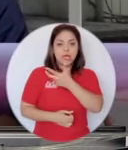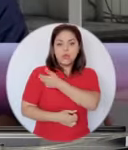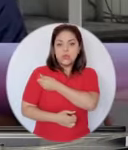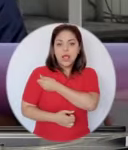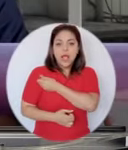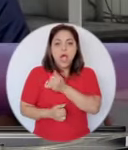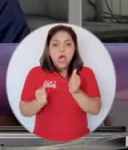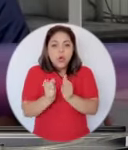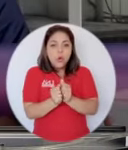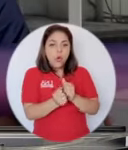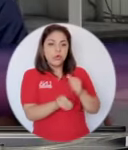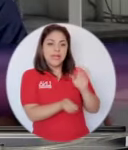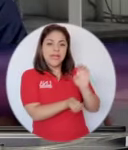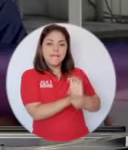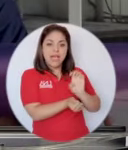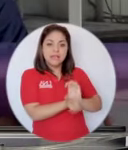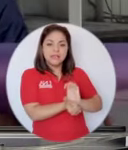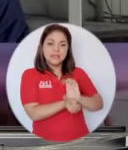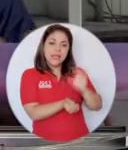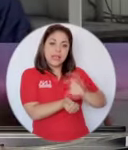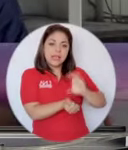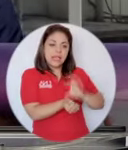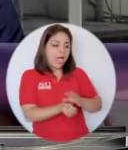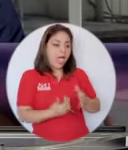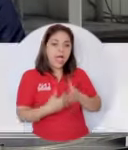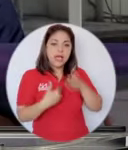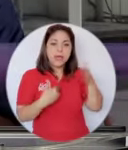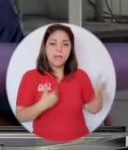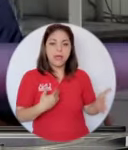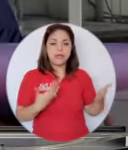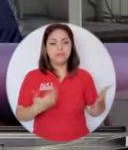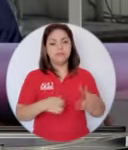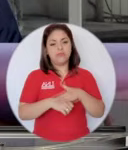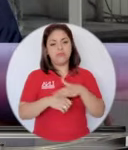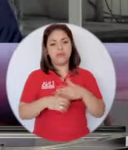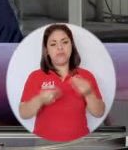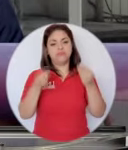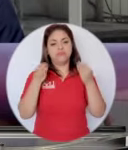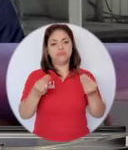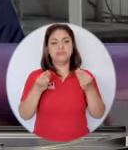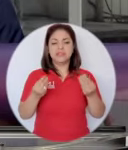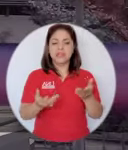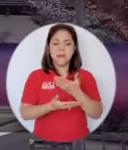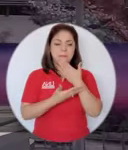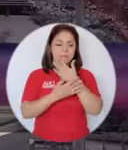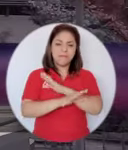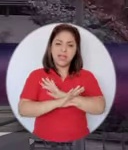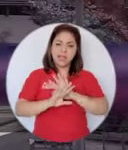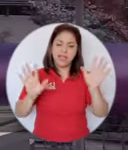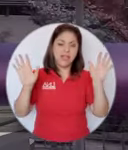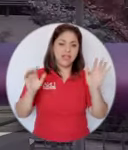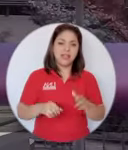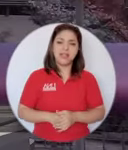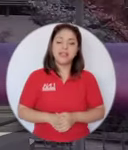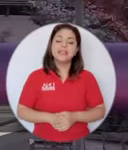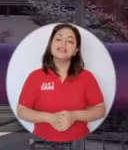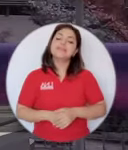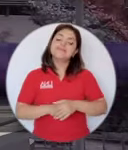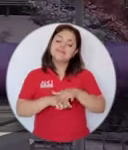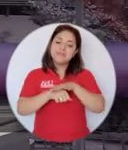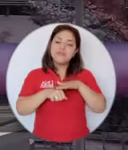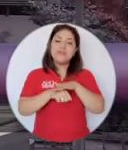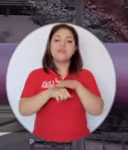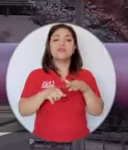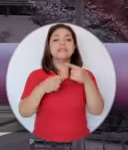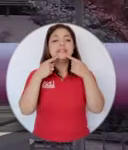par, yo creo que es, si me disculpan, es muy miserable. Bueno, pues con esta recomendación tuya de que vayan y se